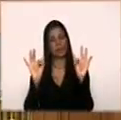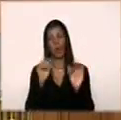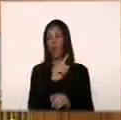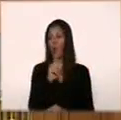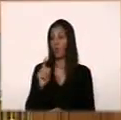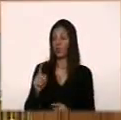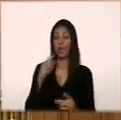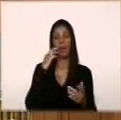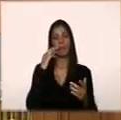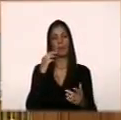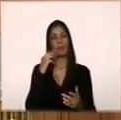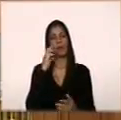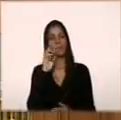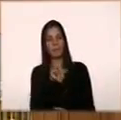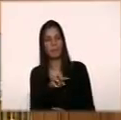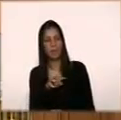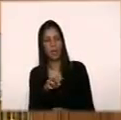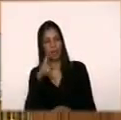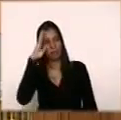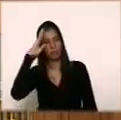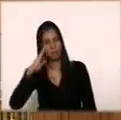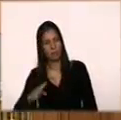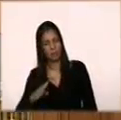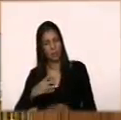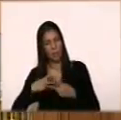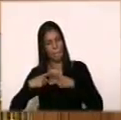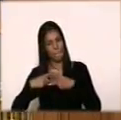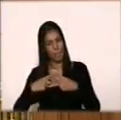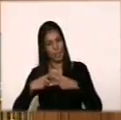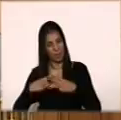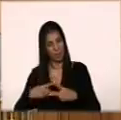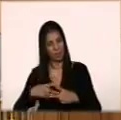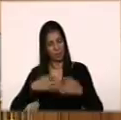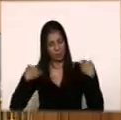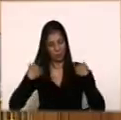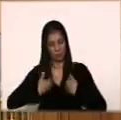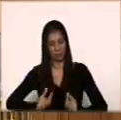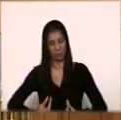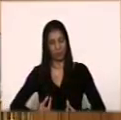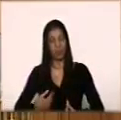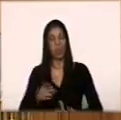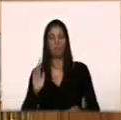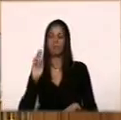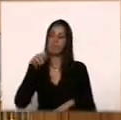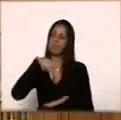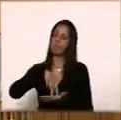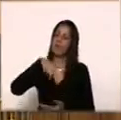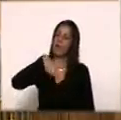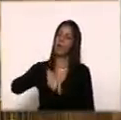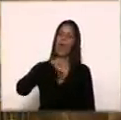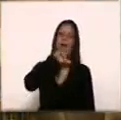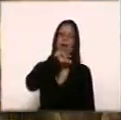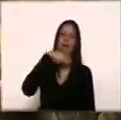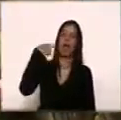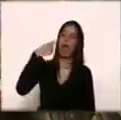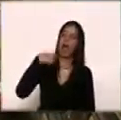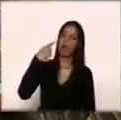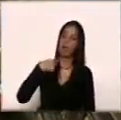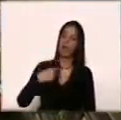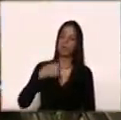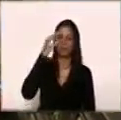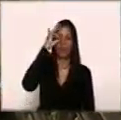vieron a un miliciano, obrero miliciano, intervenir aquí y hablar del